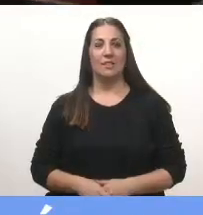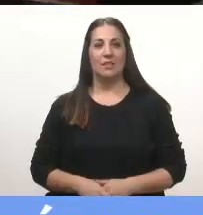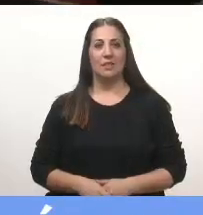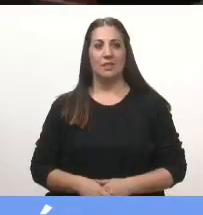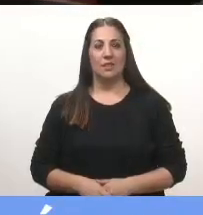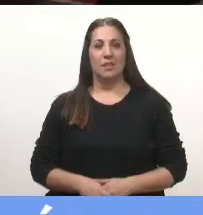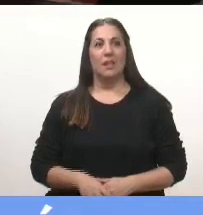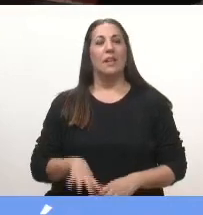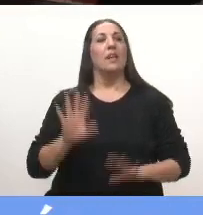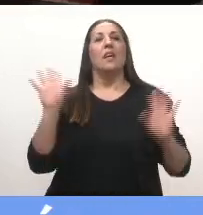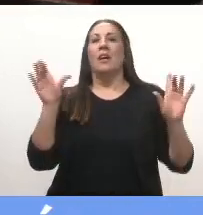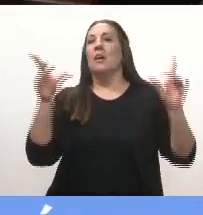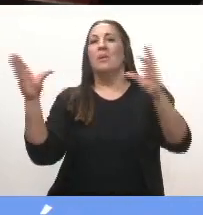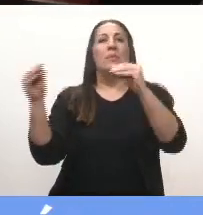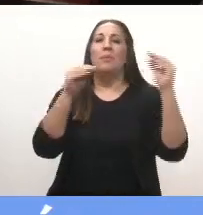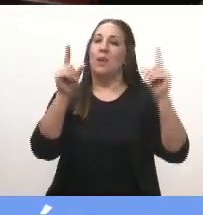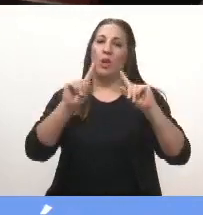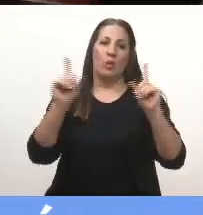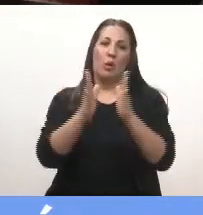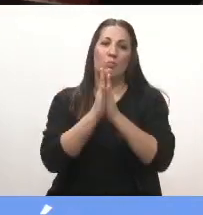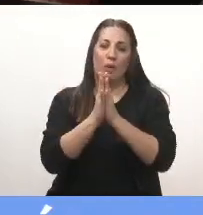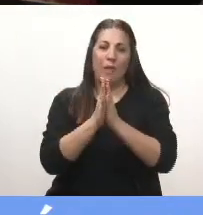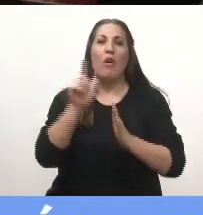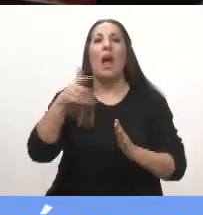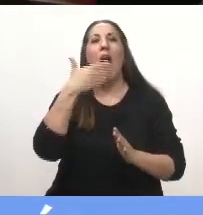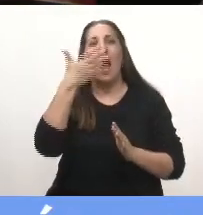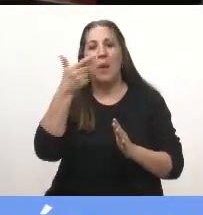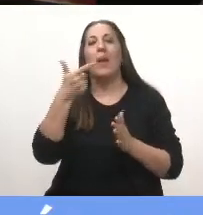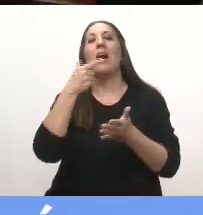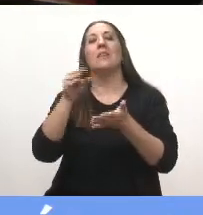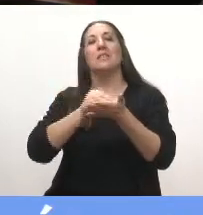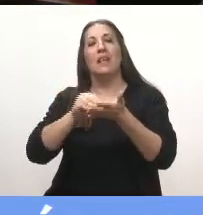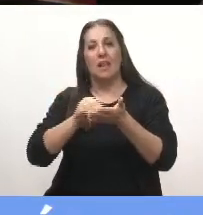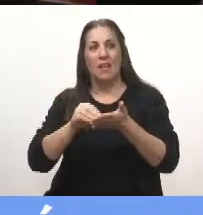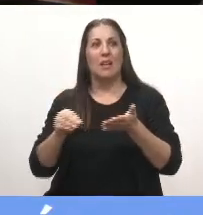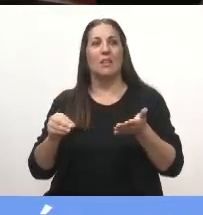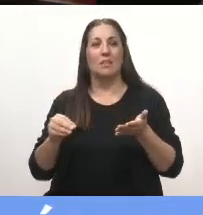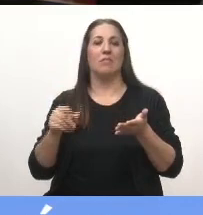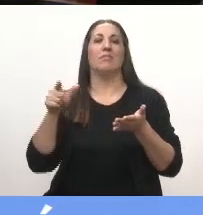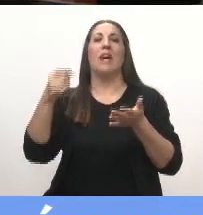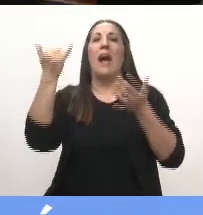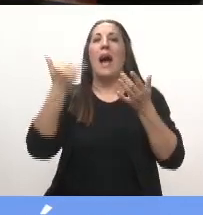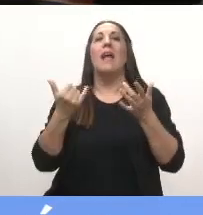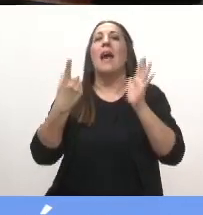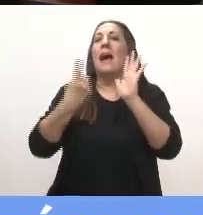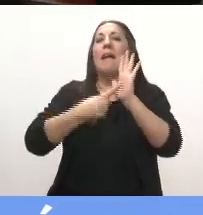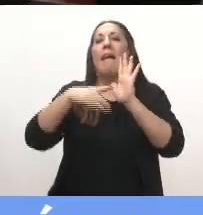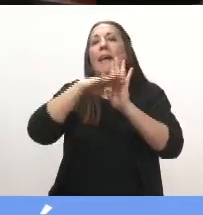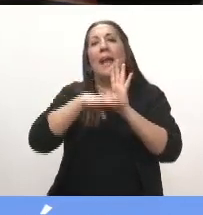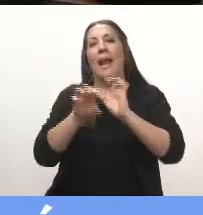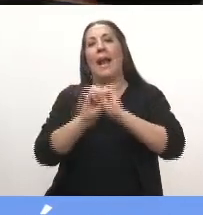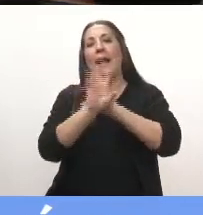presidente dialoguen por favor tiene la palabra senadora Lozada bueno previsibilidad reglas claras